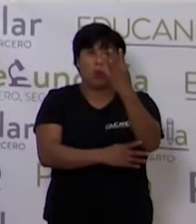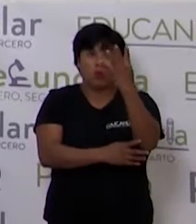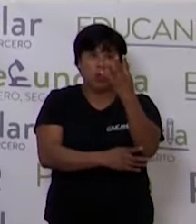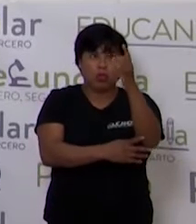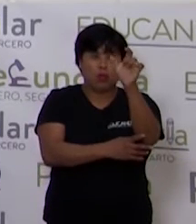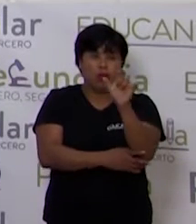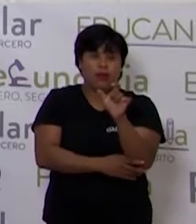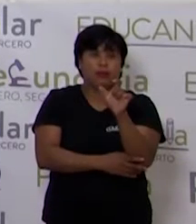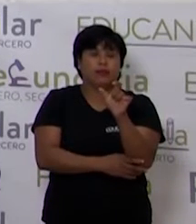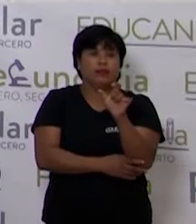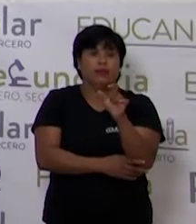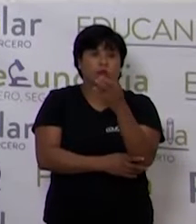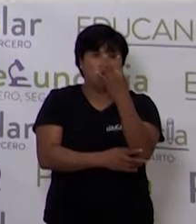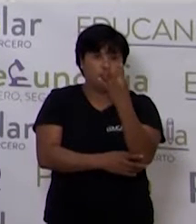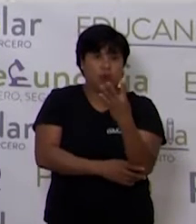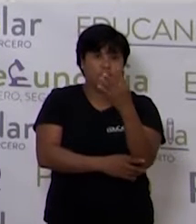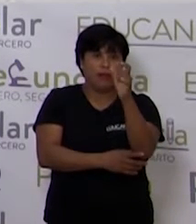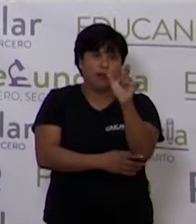4x